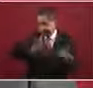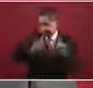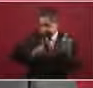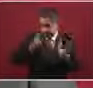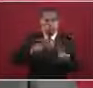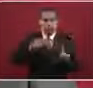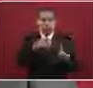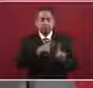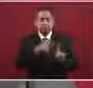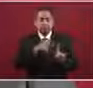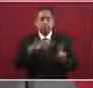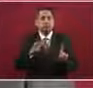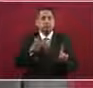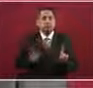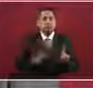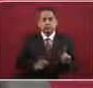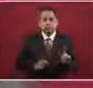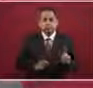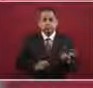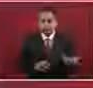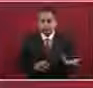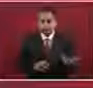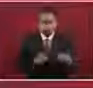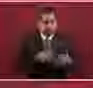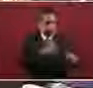es algo que debe